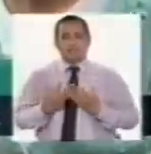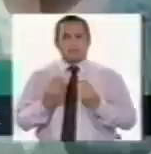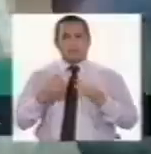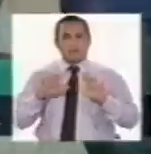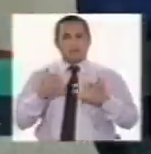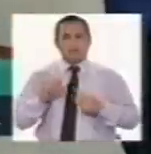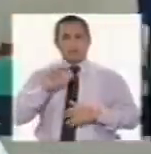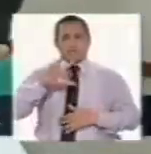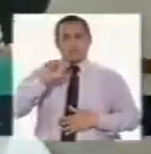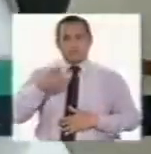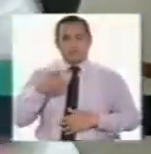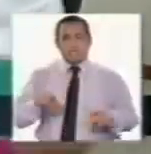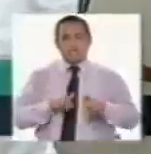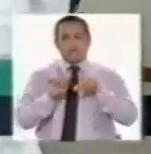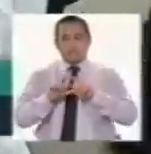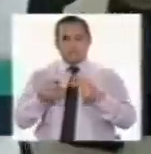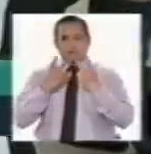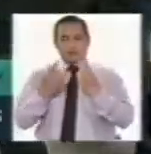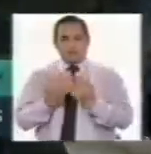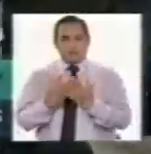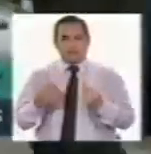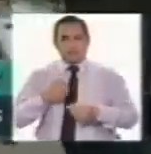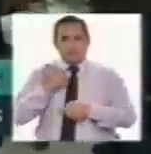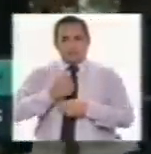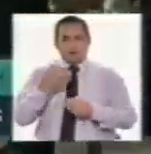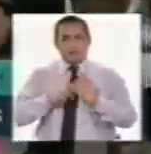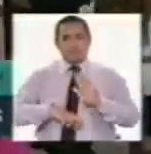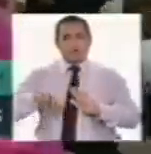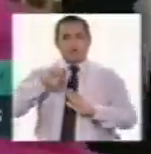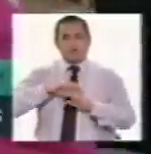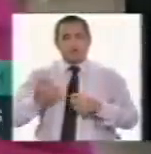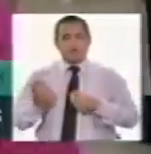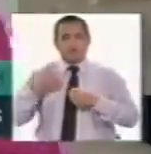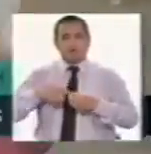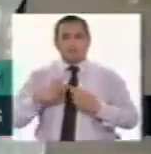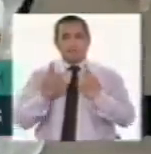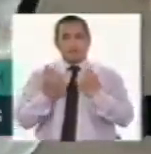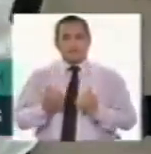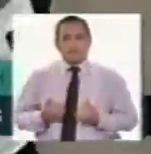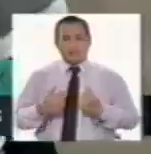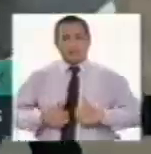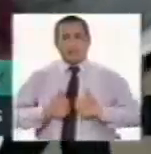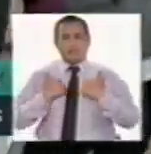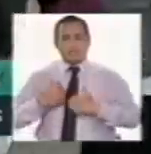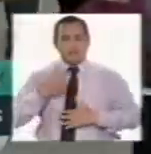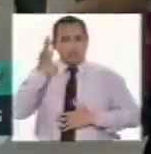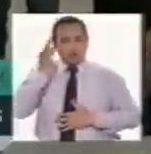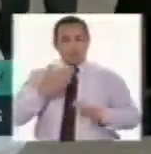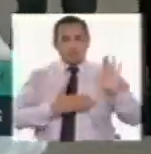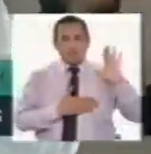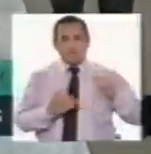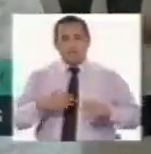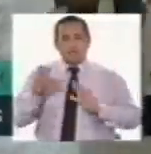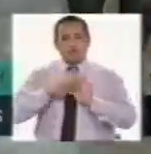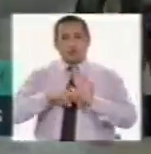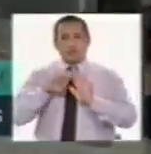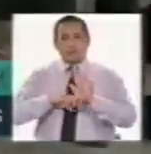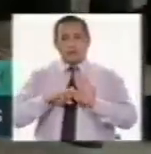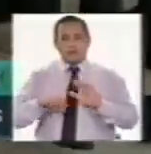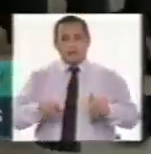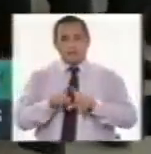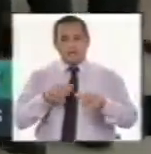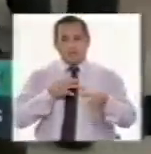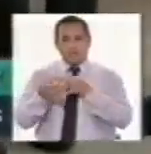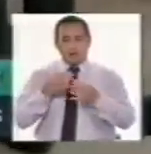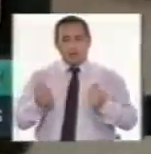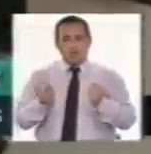3000 también verificó los impactos del proyecto piloto de inclusión financiera en la vida de las mujeres comprometidas en el programa mencionado